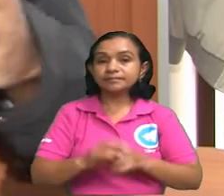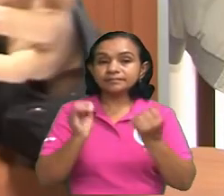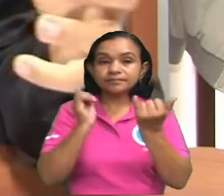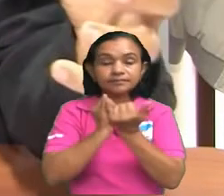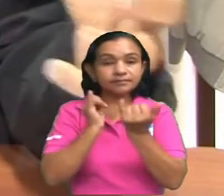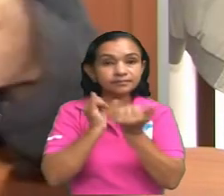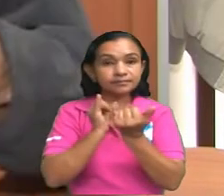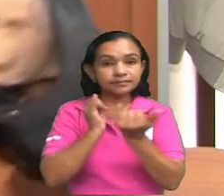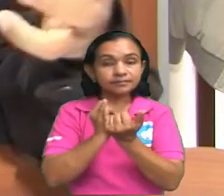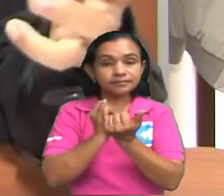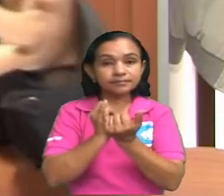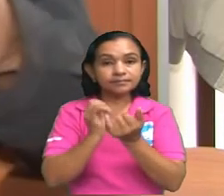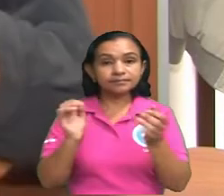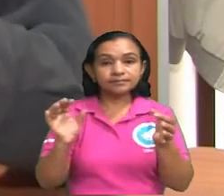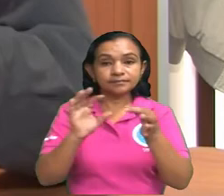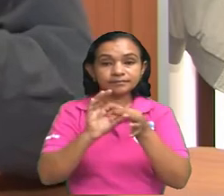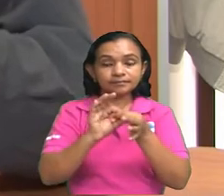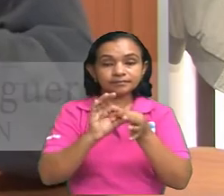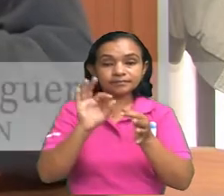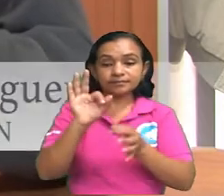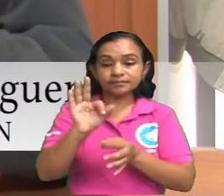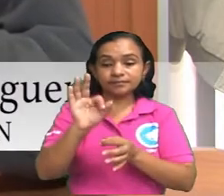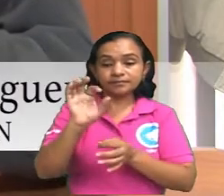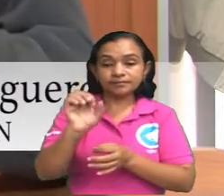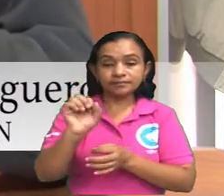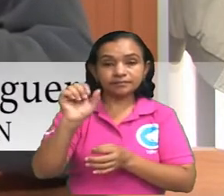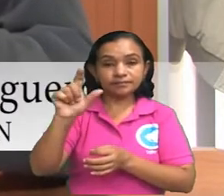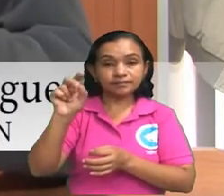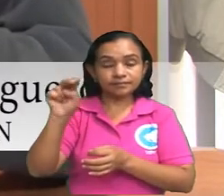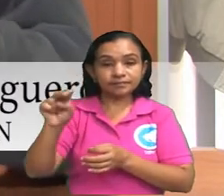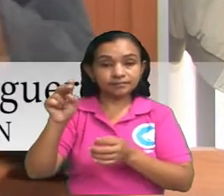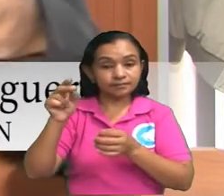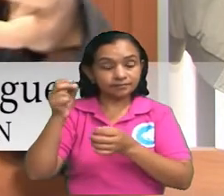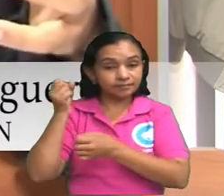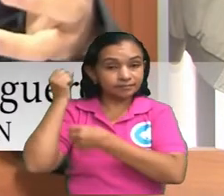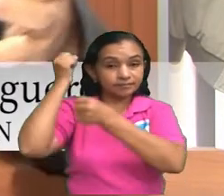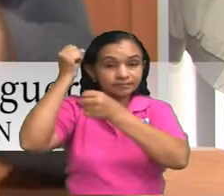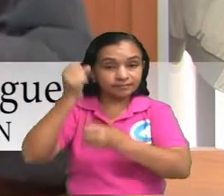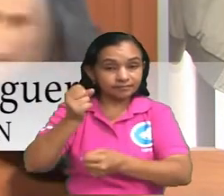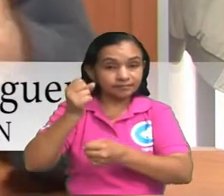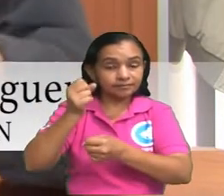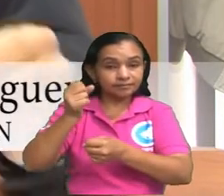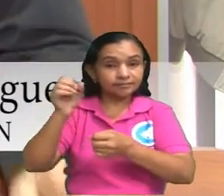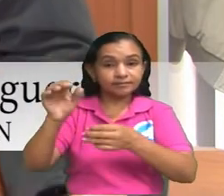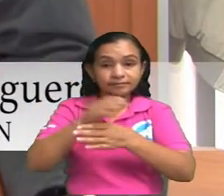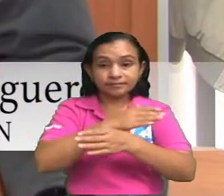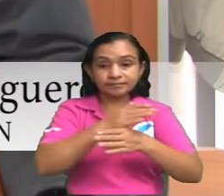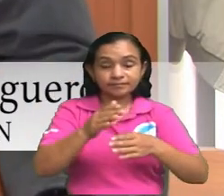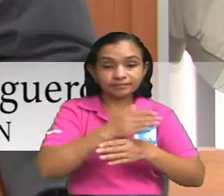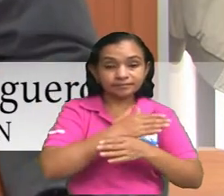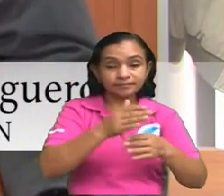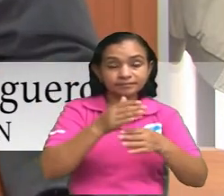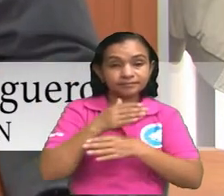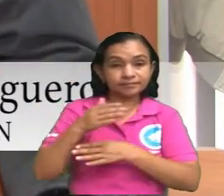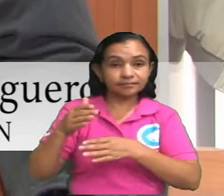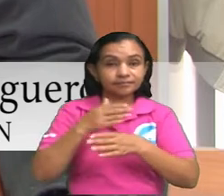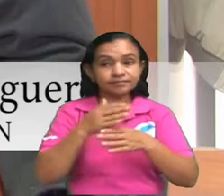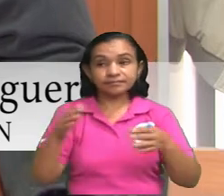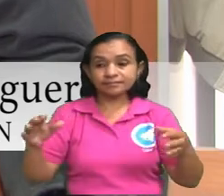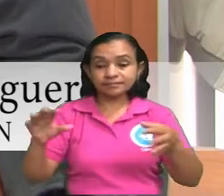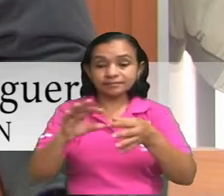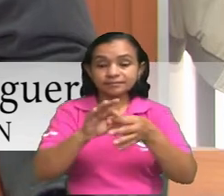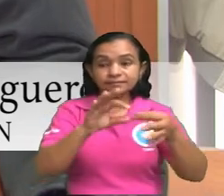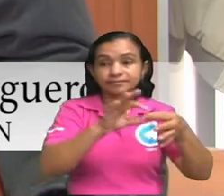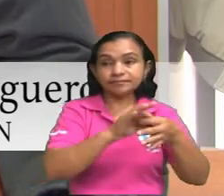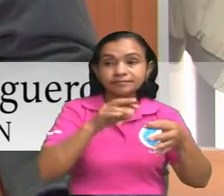vino a juntar el Frente Sandinista distintos vigores dispersos que se venían